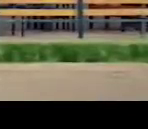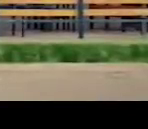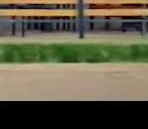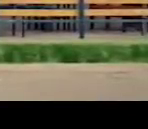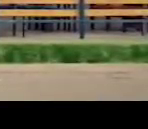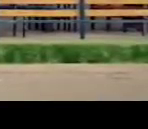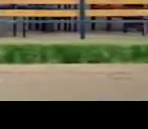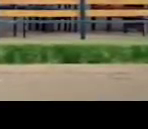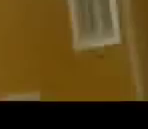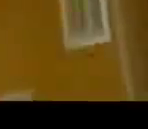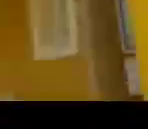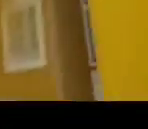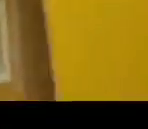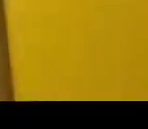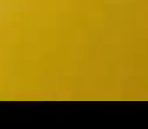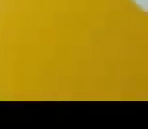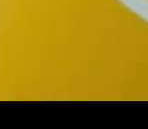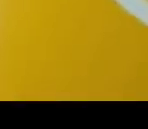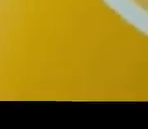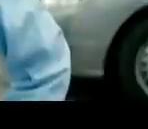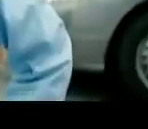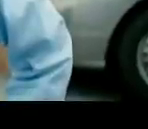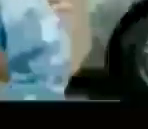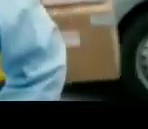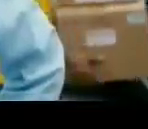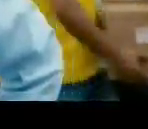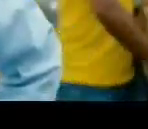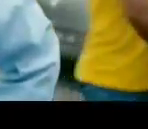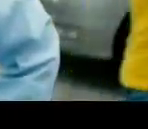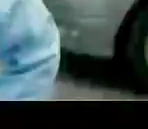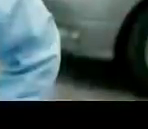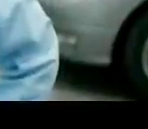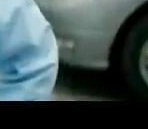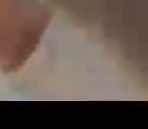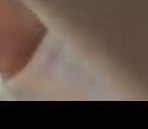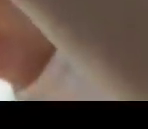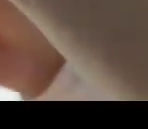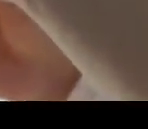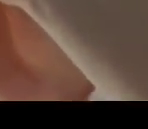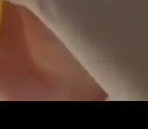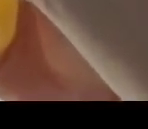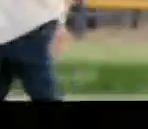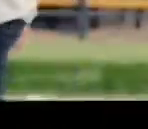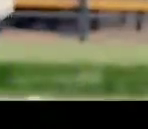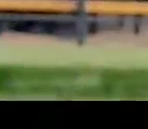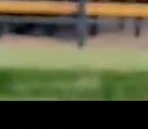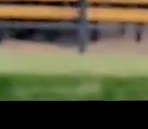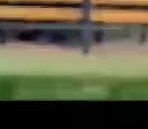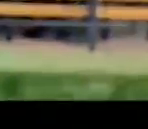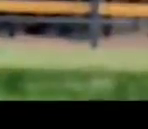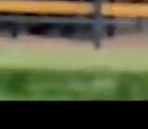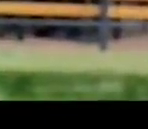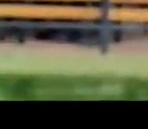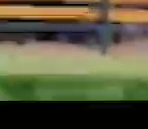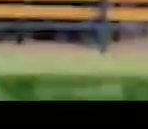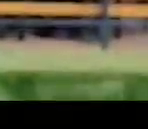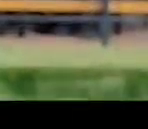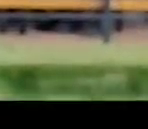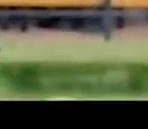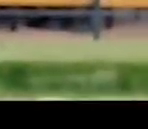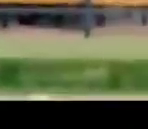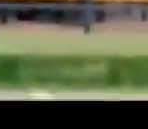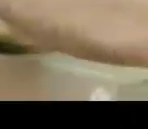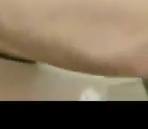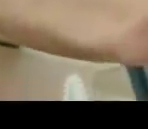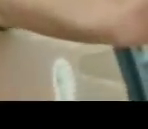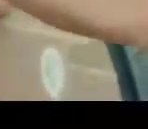inaugura si quieres 3. Impulsa tu crecimiento con la CFE, que desde ahora extiende sus líneas de crédito a las empresas de